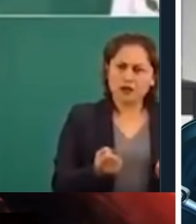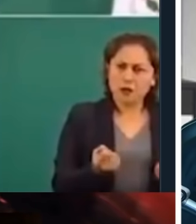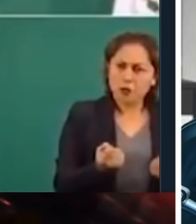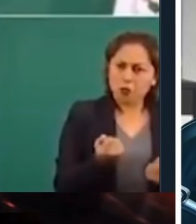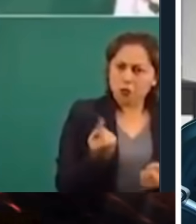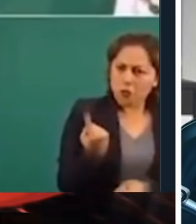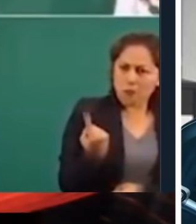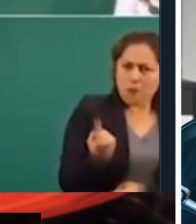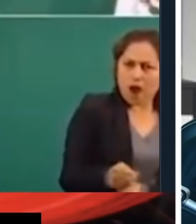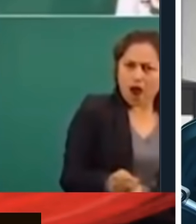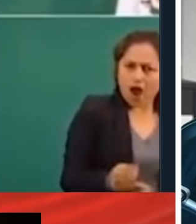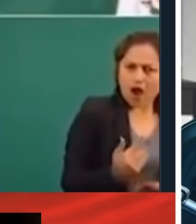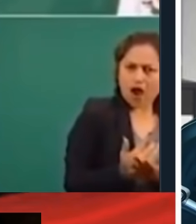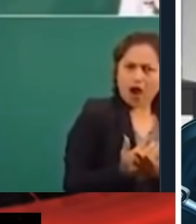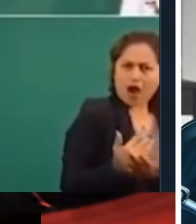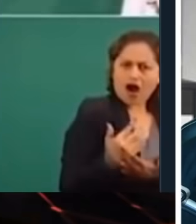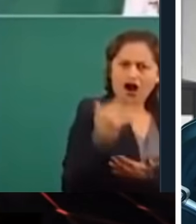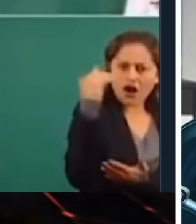con mucha arrogancia